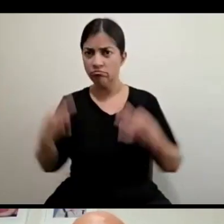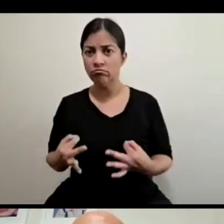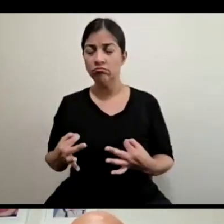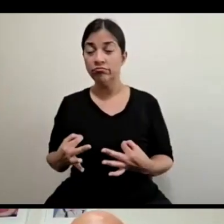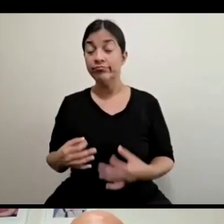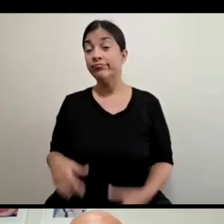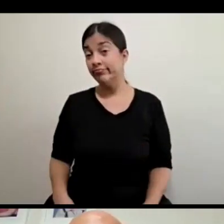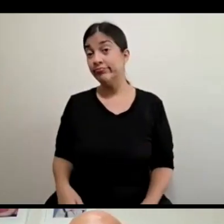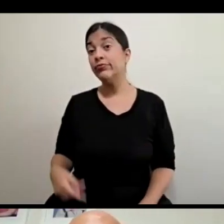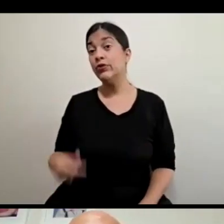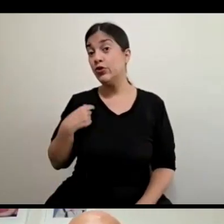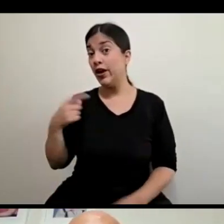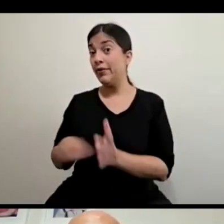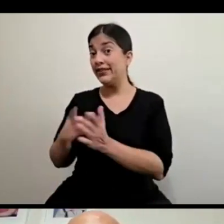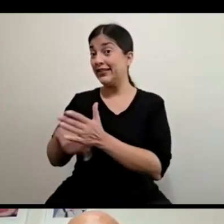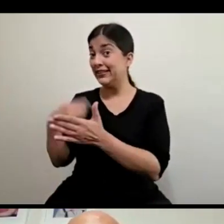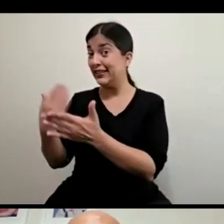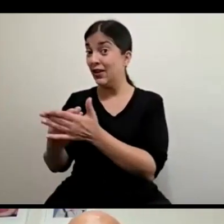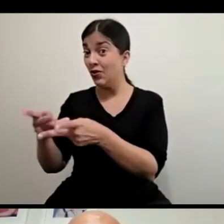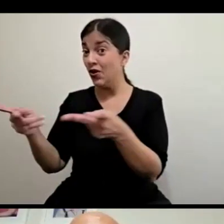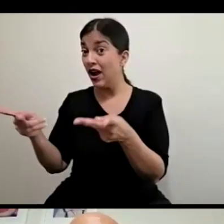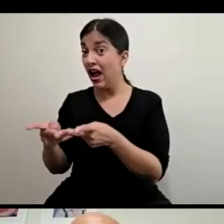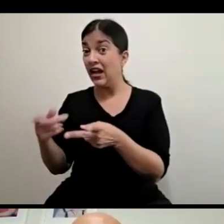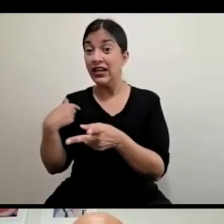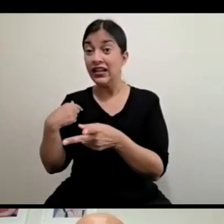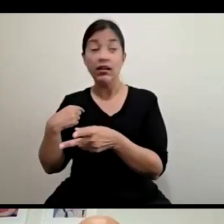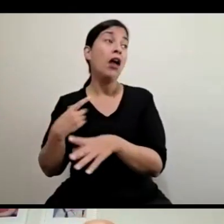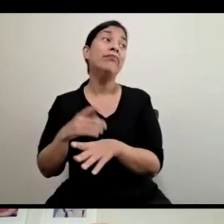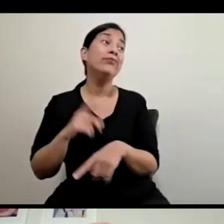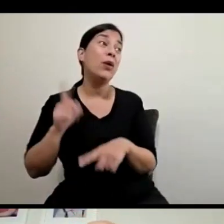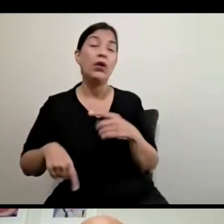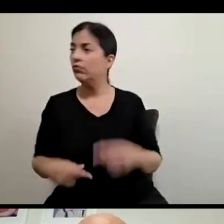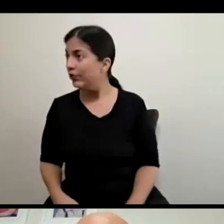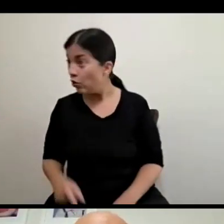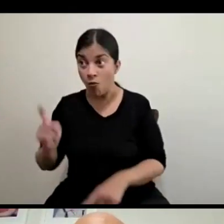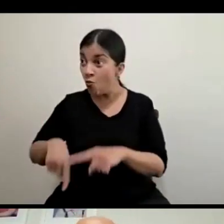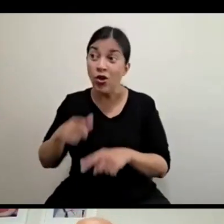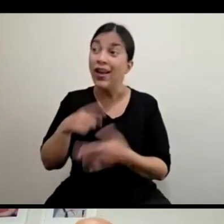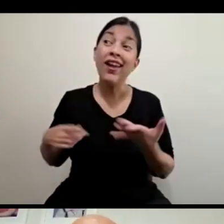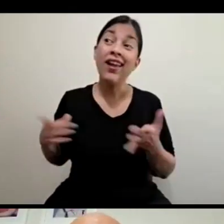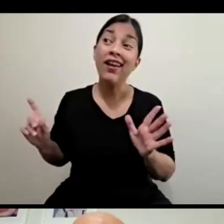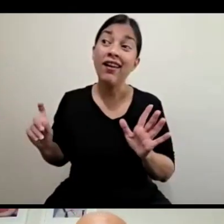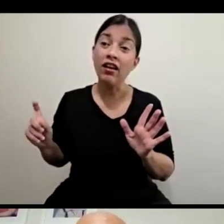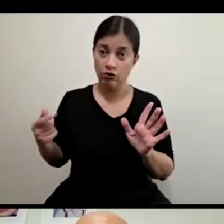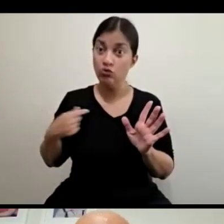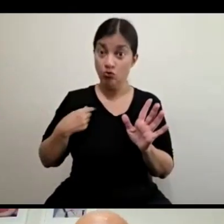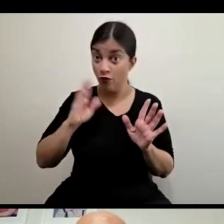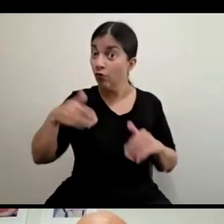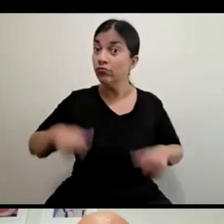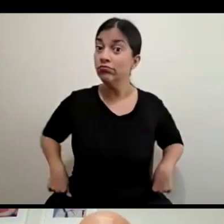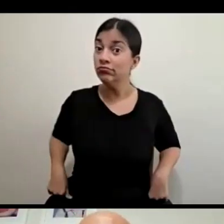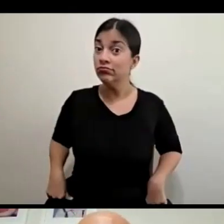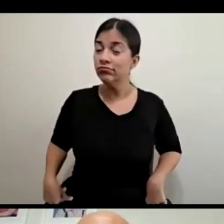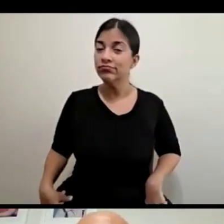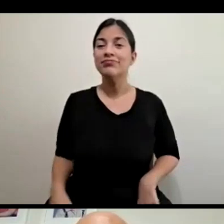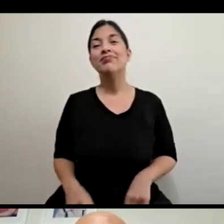llegado yo a algún lugar y dicen, no, la hora no se puede dar? ¿Que no se puede qué? Perdóname. La podrás hacer tú. Yo sí la puedo hacer. Pero lo